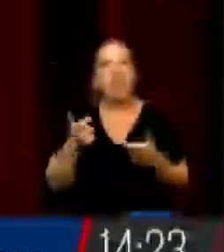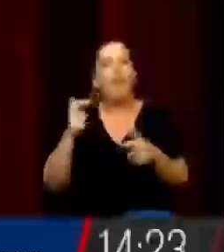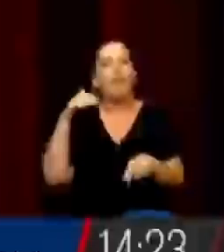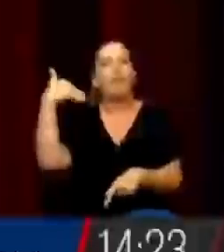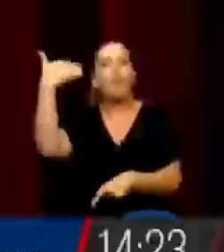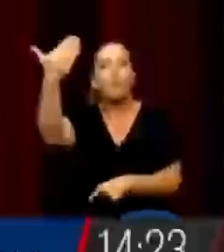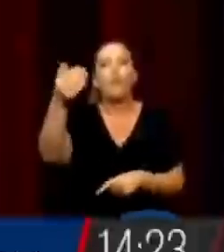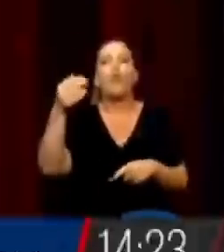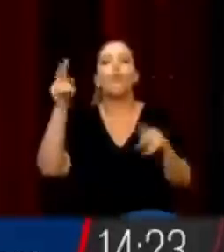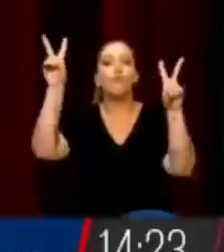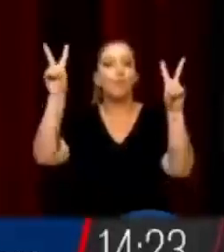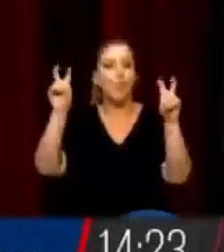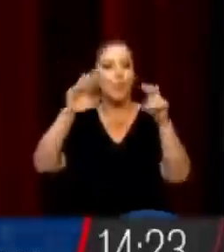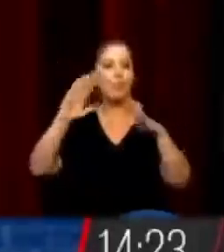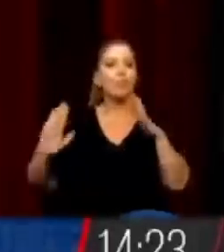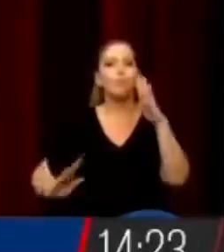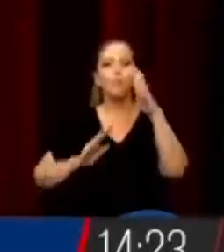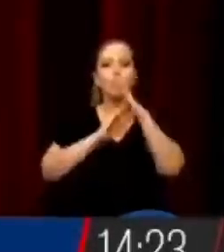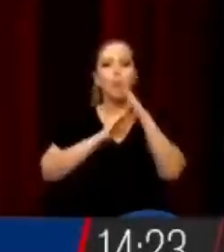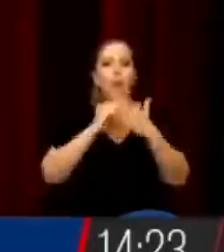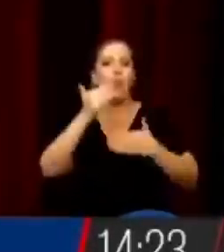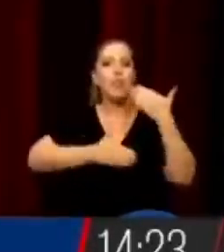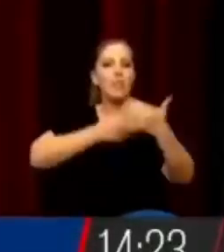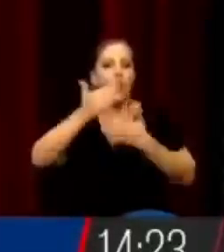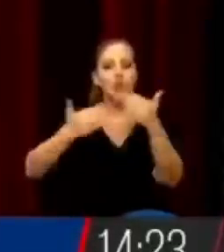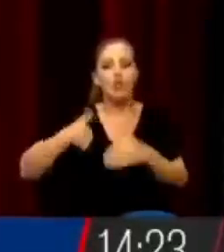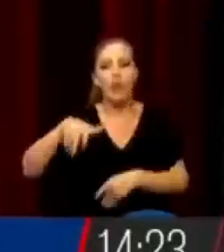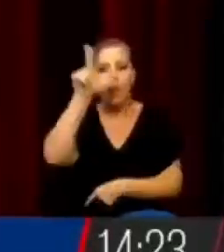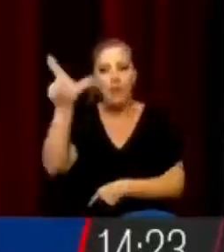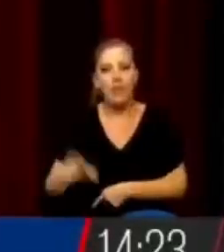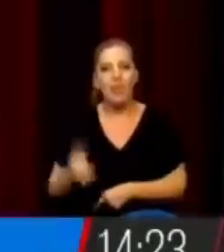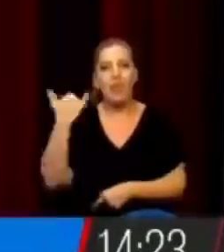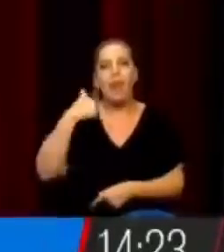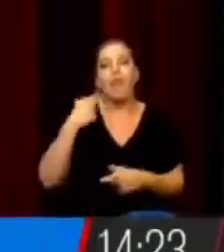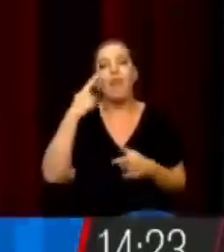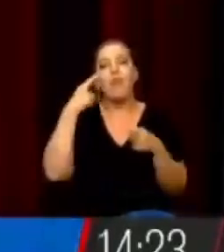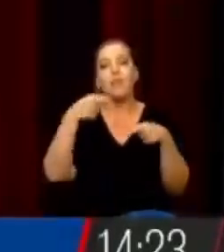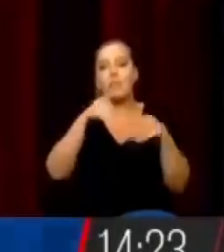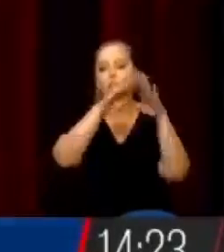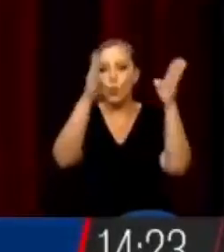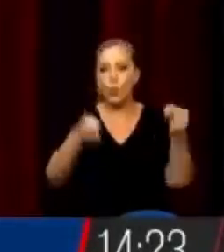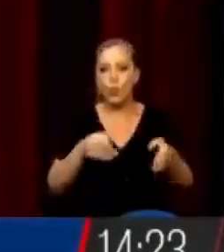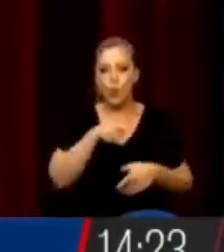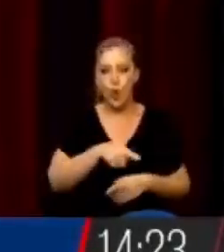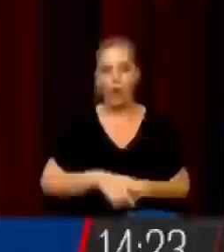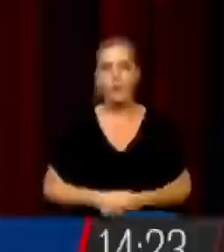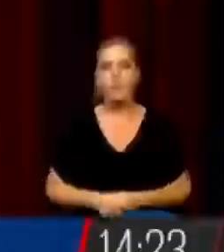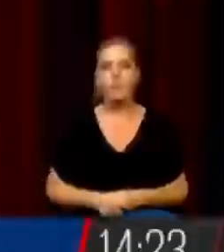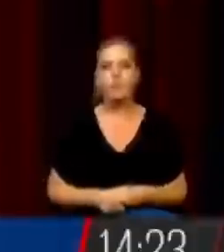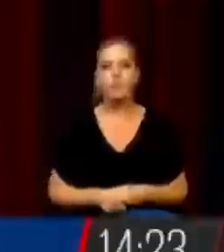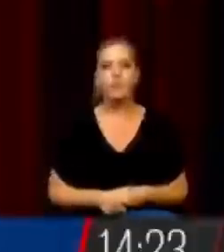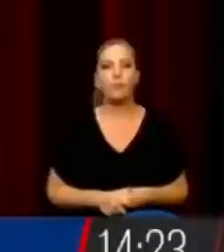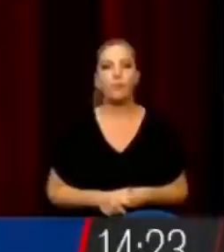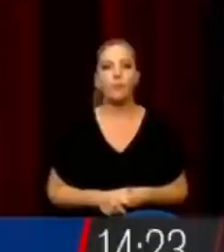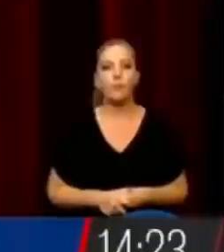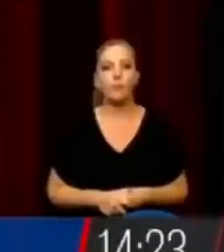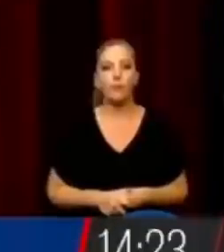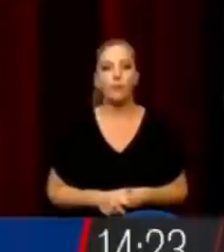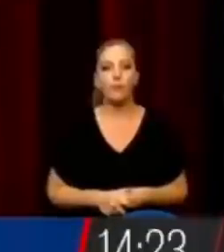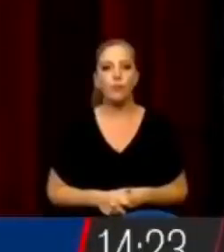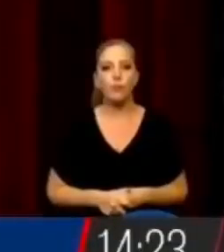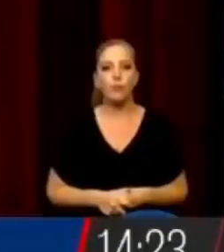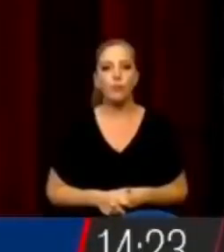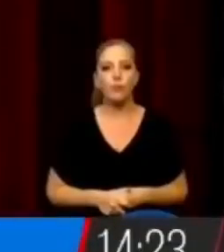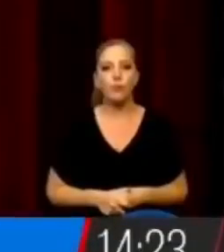centrales con el desarrollo de la Argentina y con el desarrollo de nuestras instituciones. Con esa